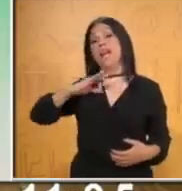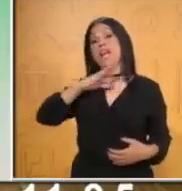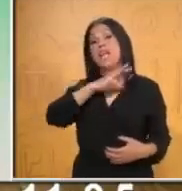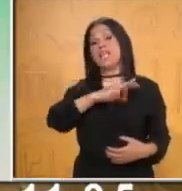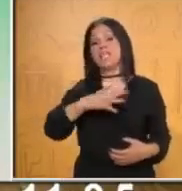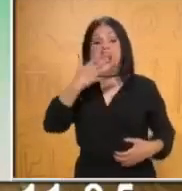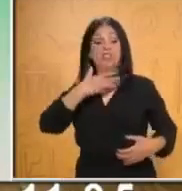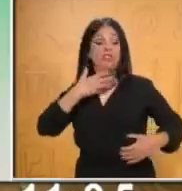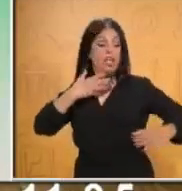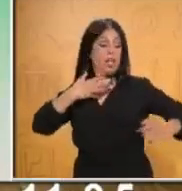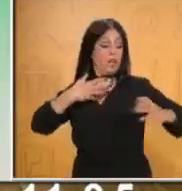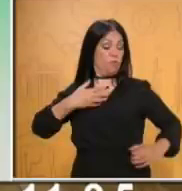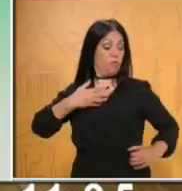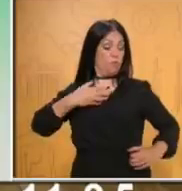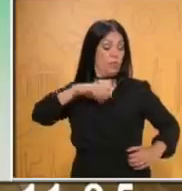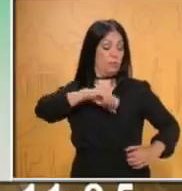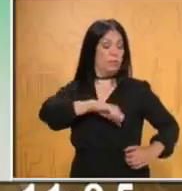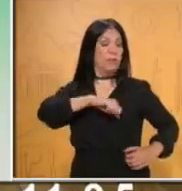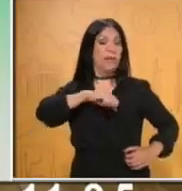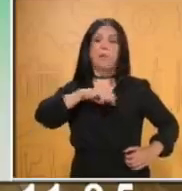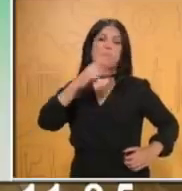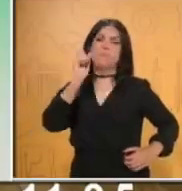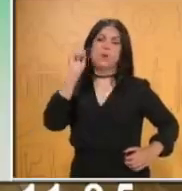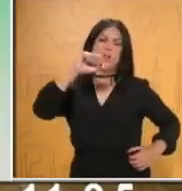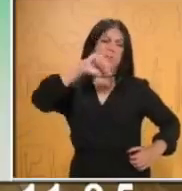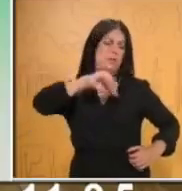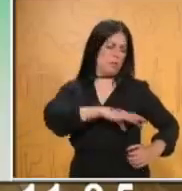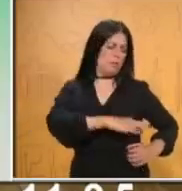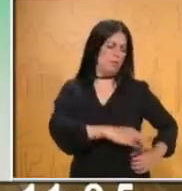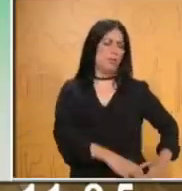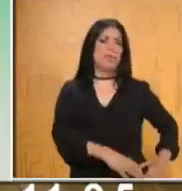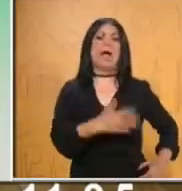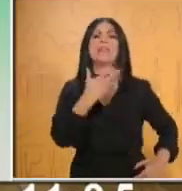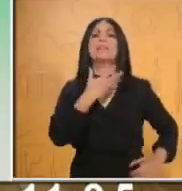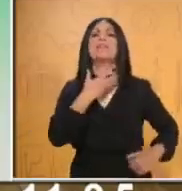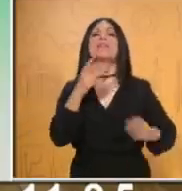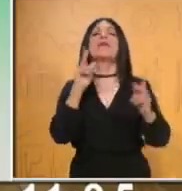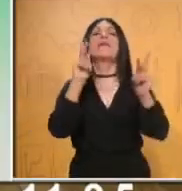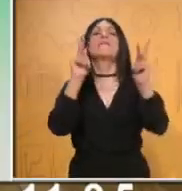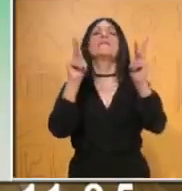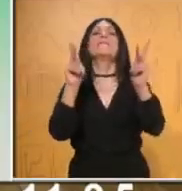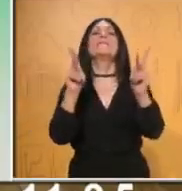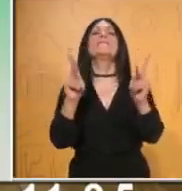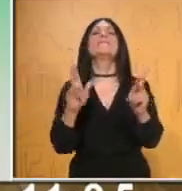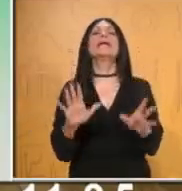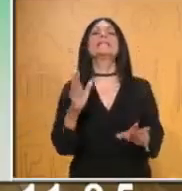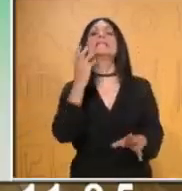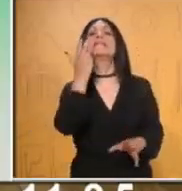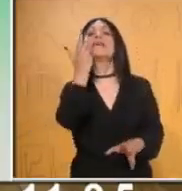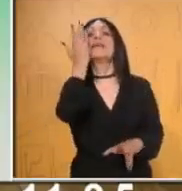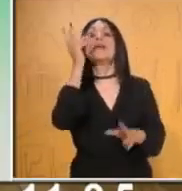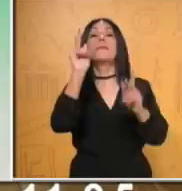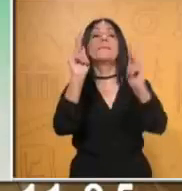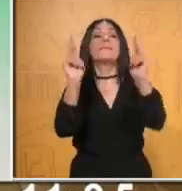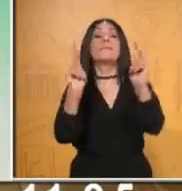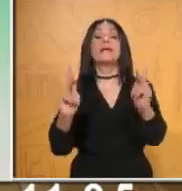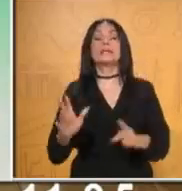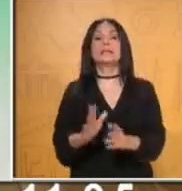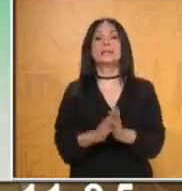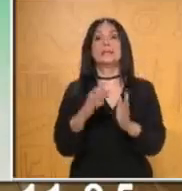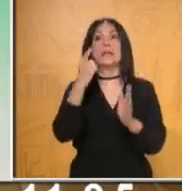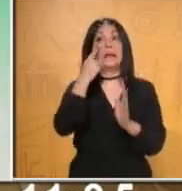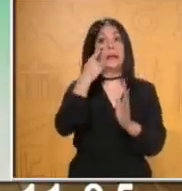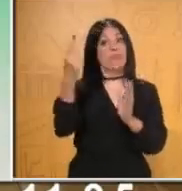espada, simbolizando la paz entre los hombres. Este segundo espíritu le muestra a